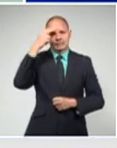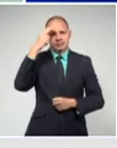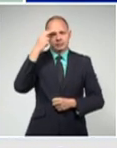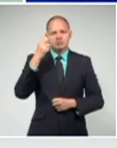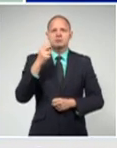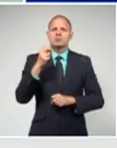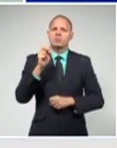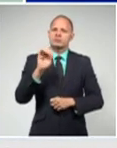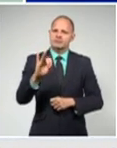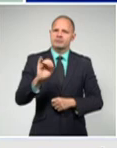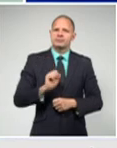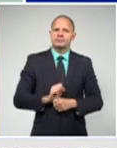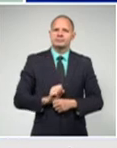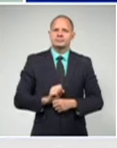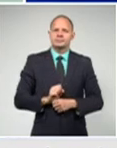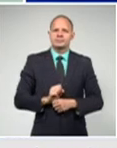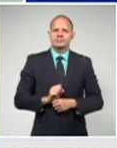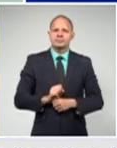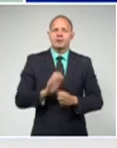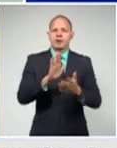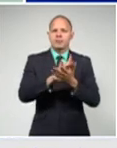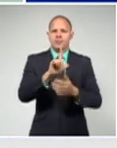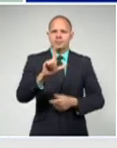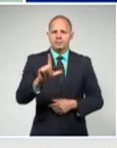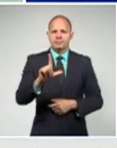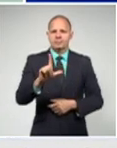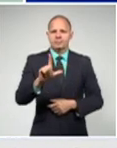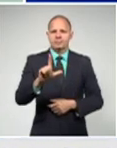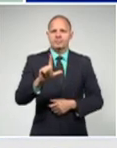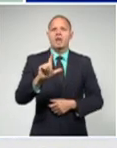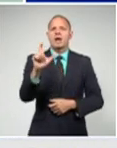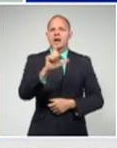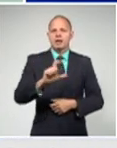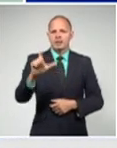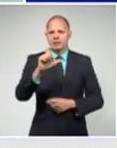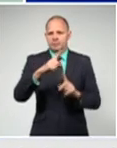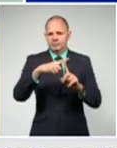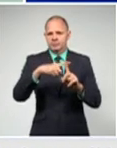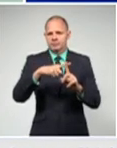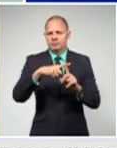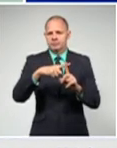con 7, Mariel, Caimito